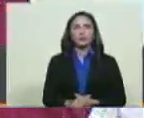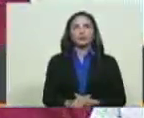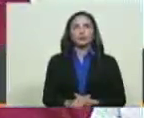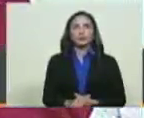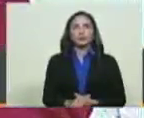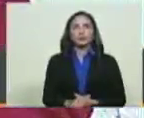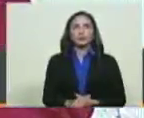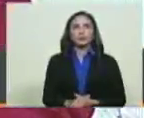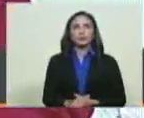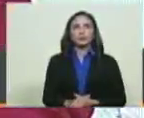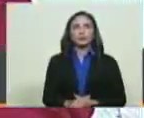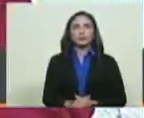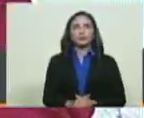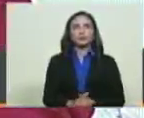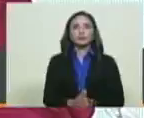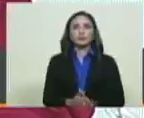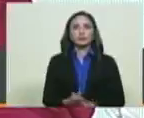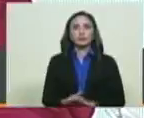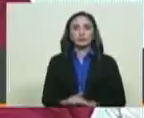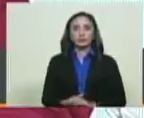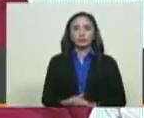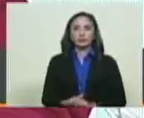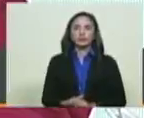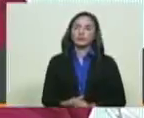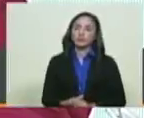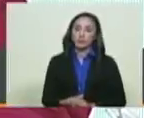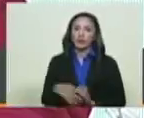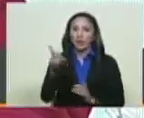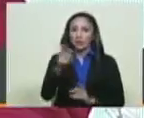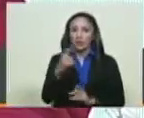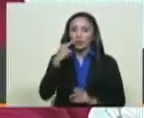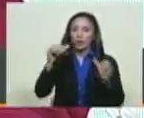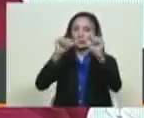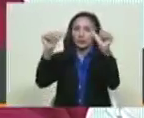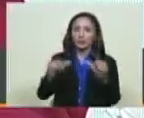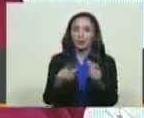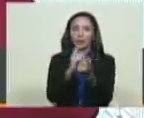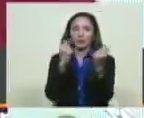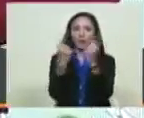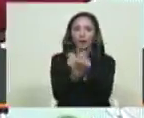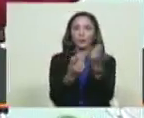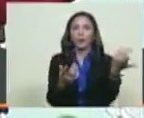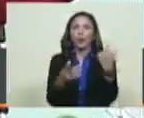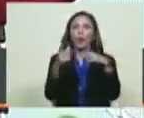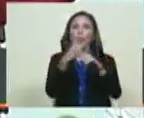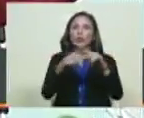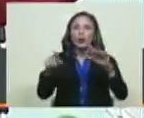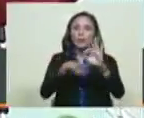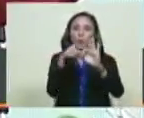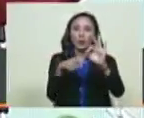hemos logrado un nuevo sistema cambiar el disco